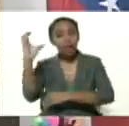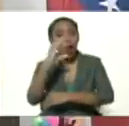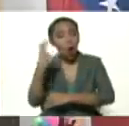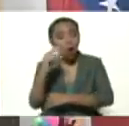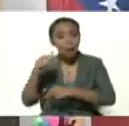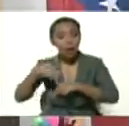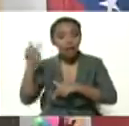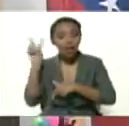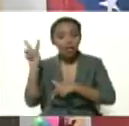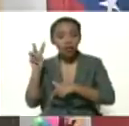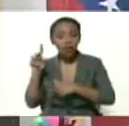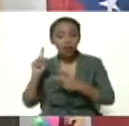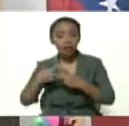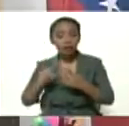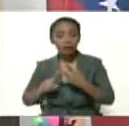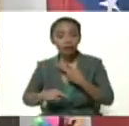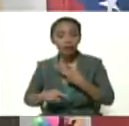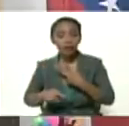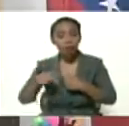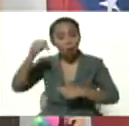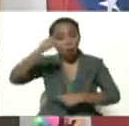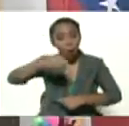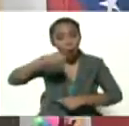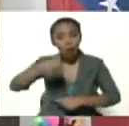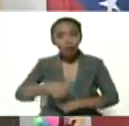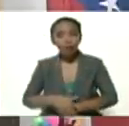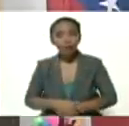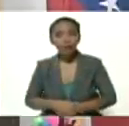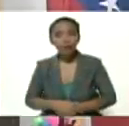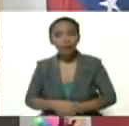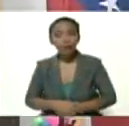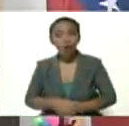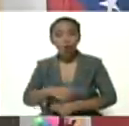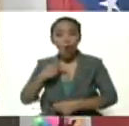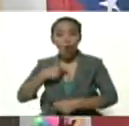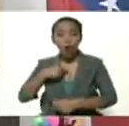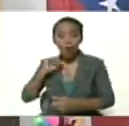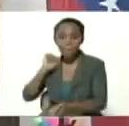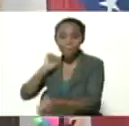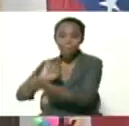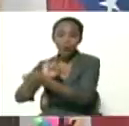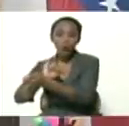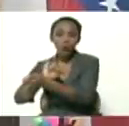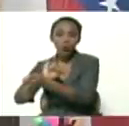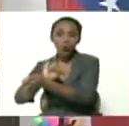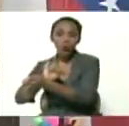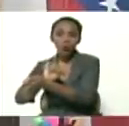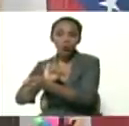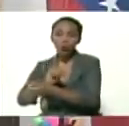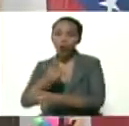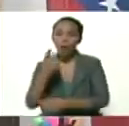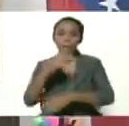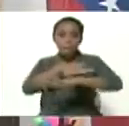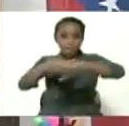Venezuela. Hoy fue capturado, perdón,